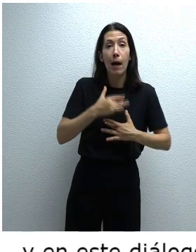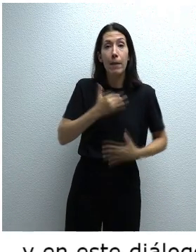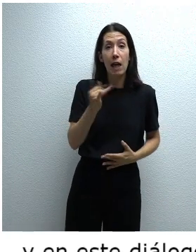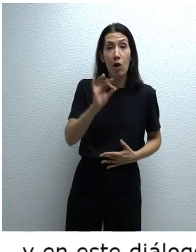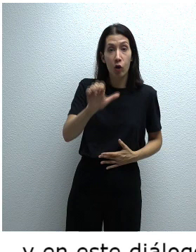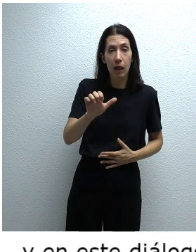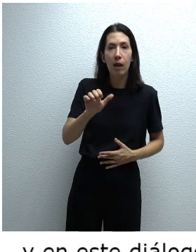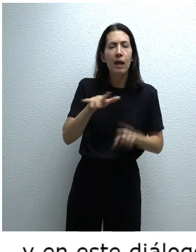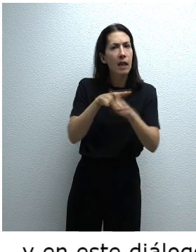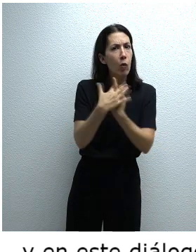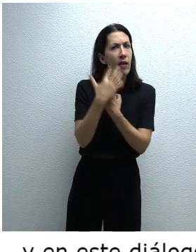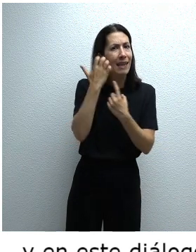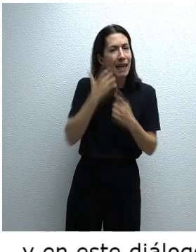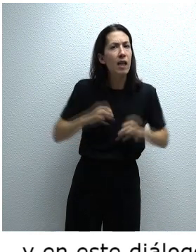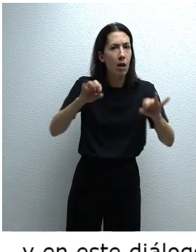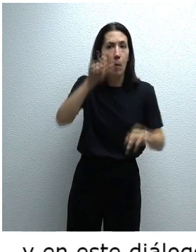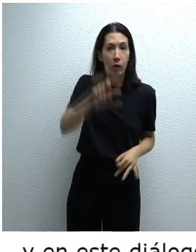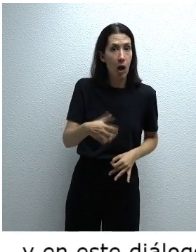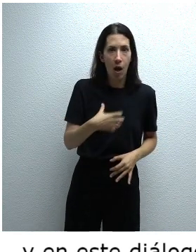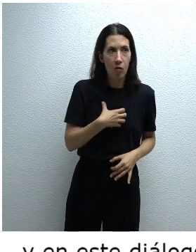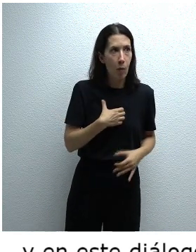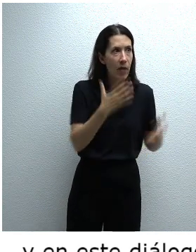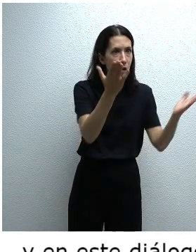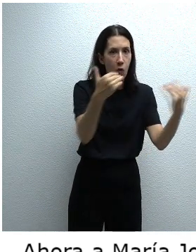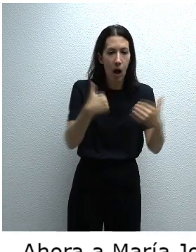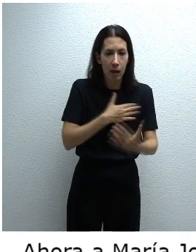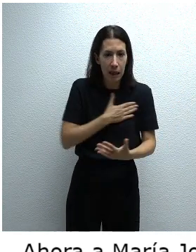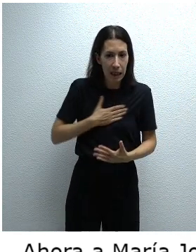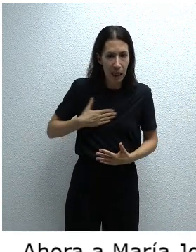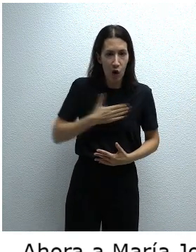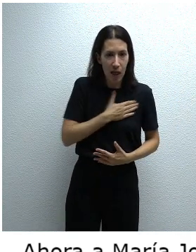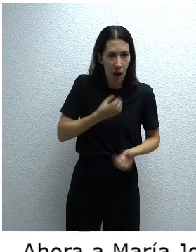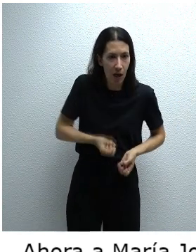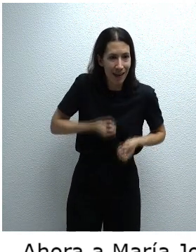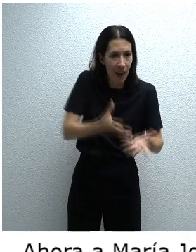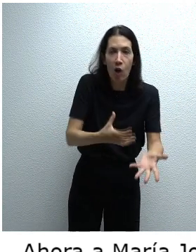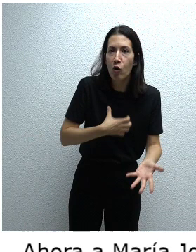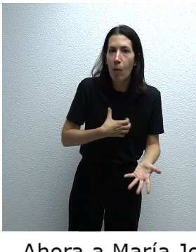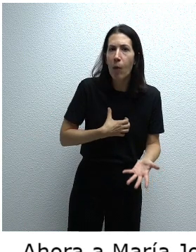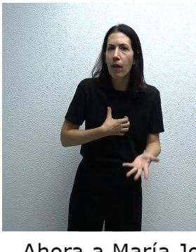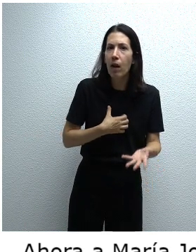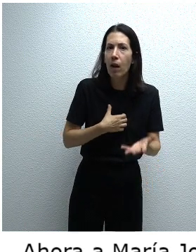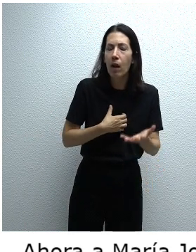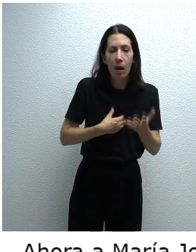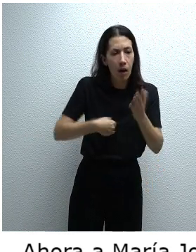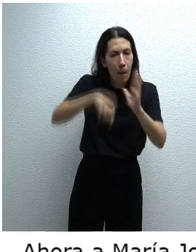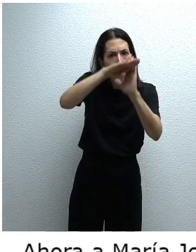excepcionales donde una persona no se pueda regir en nada ni pueda expresar su voluntad, ¿qué medidas tiene articulado el sistema